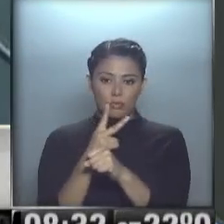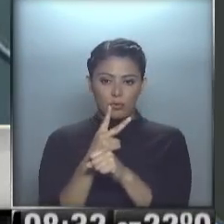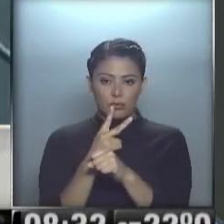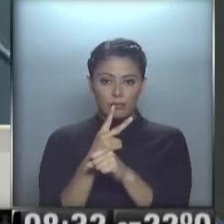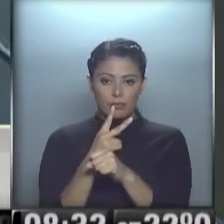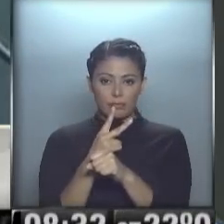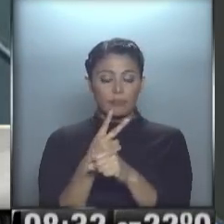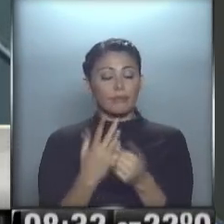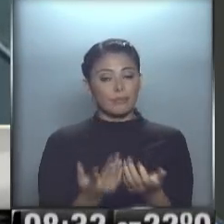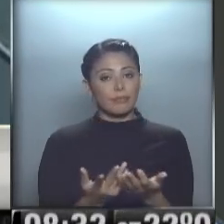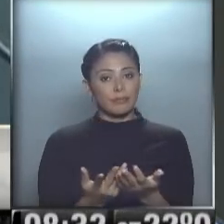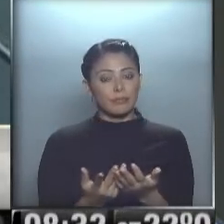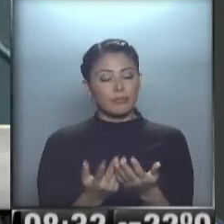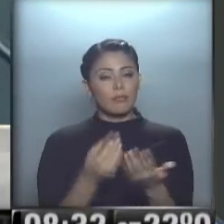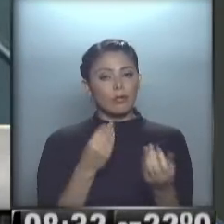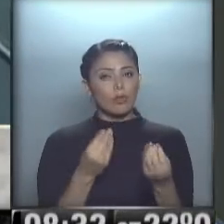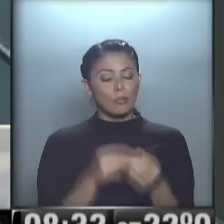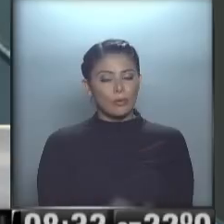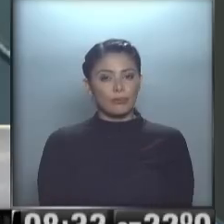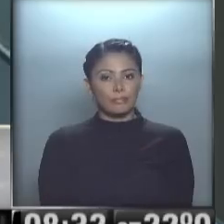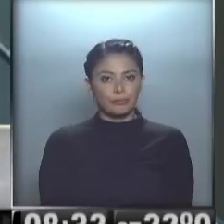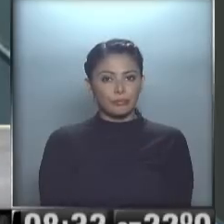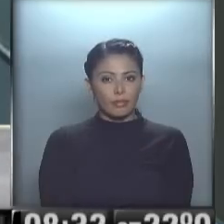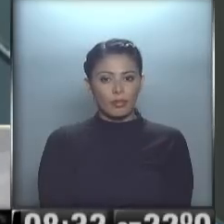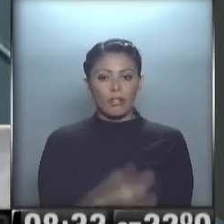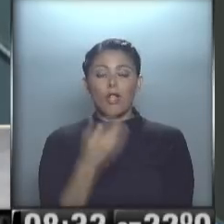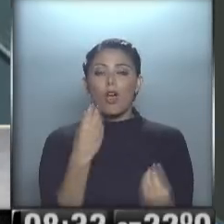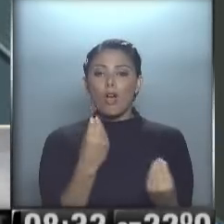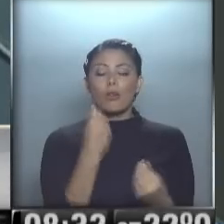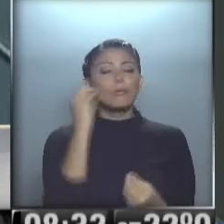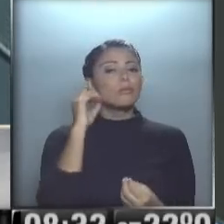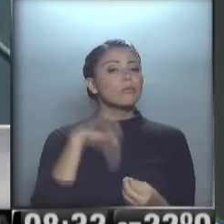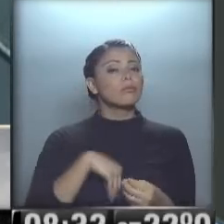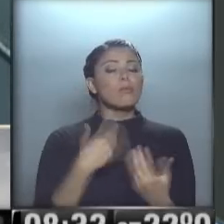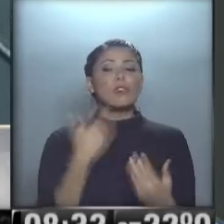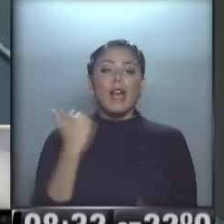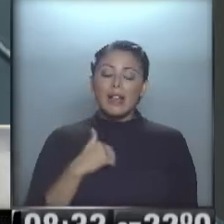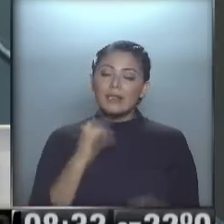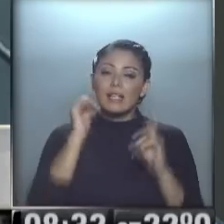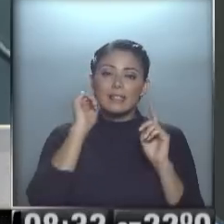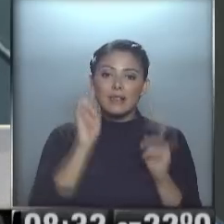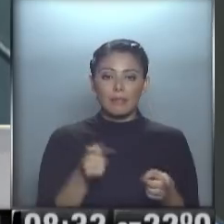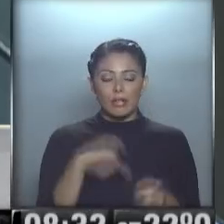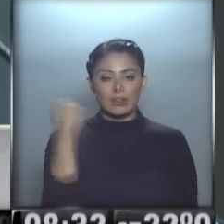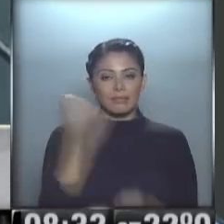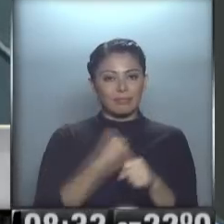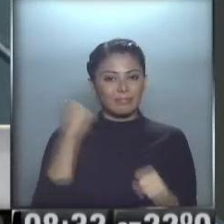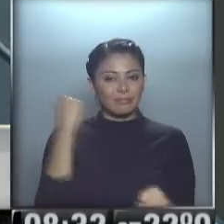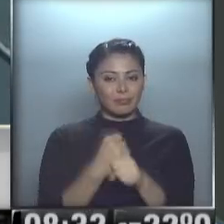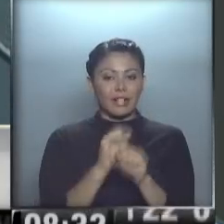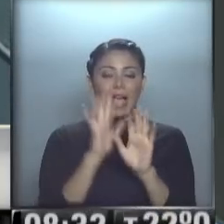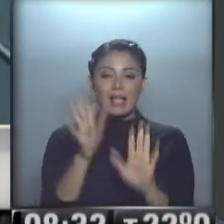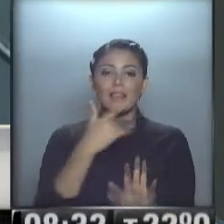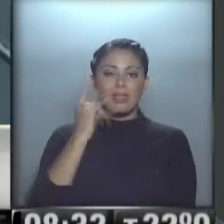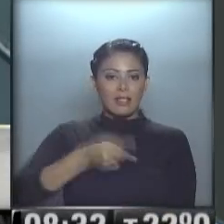es efectivamente Cómo afecta la composición del costo medio por eso Argentina también está trabajando por instrucción de la